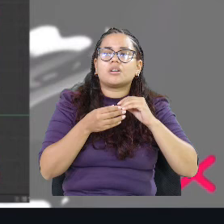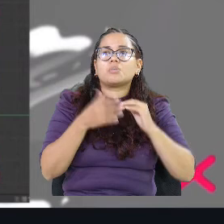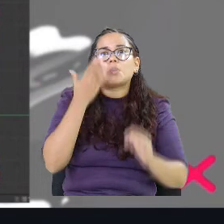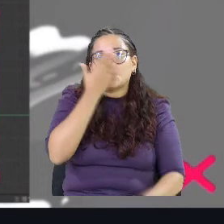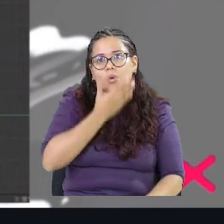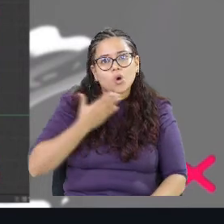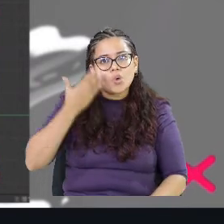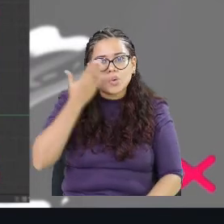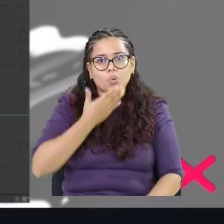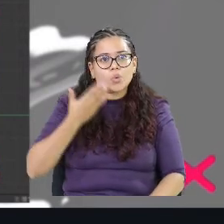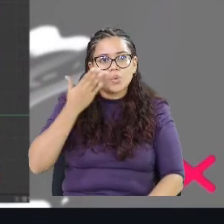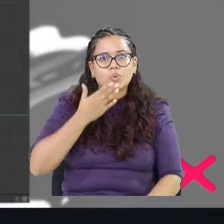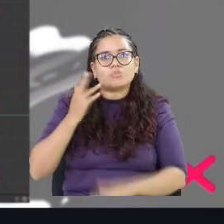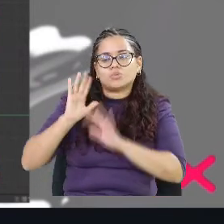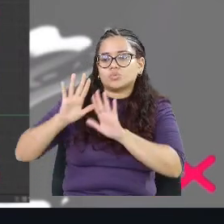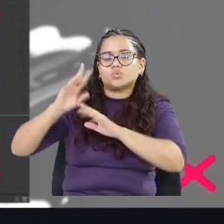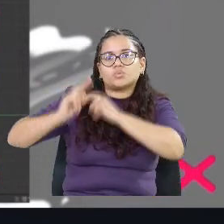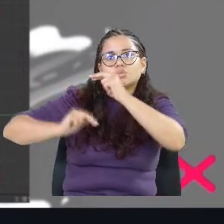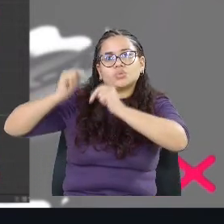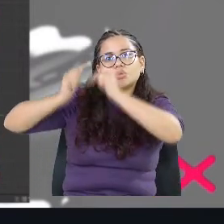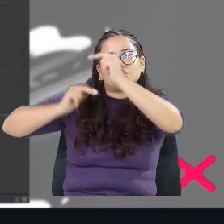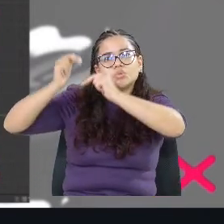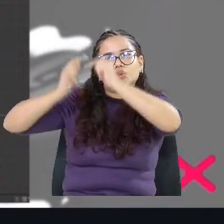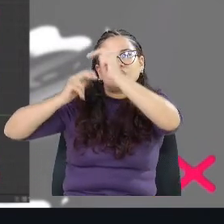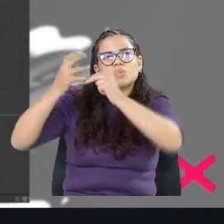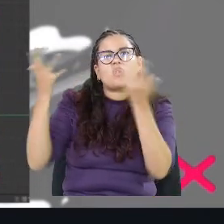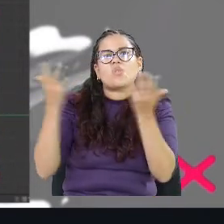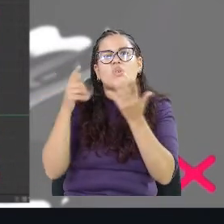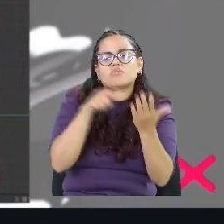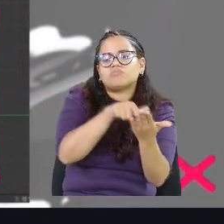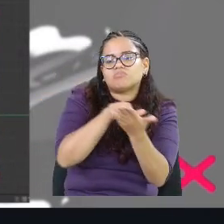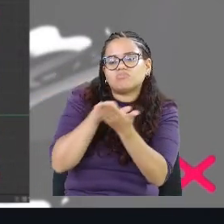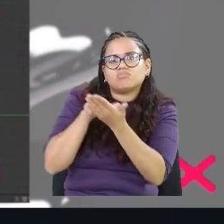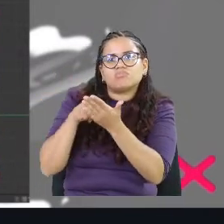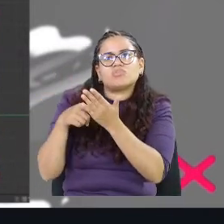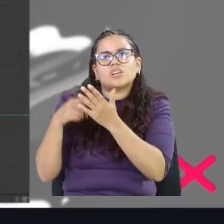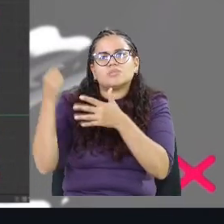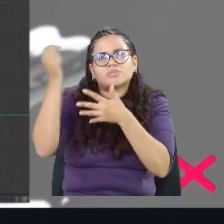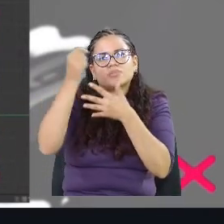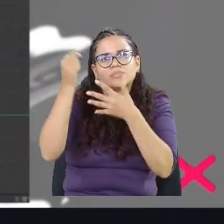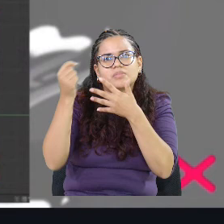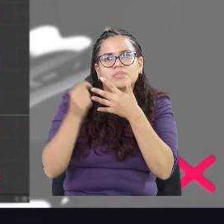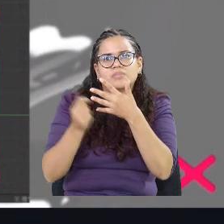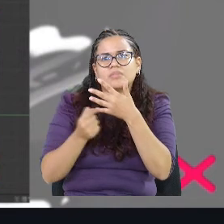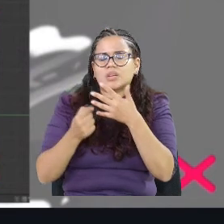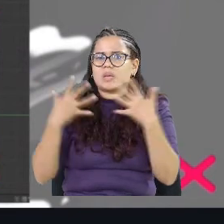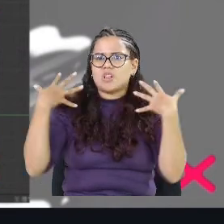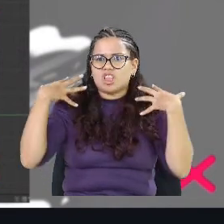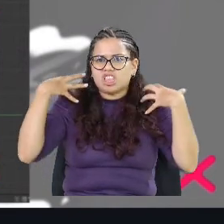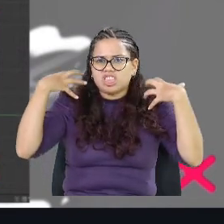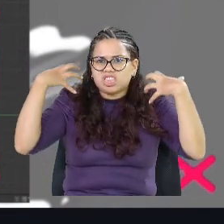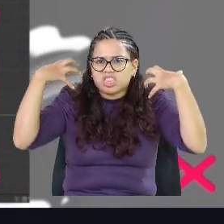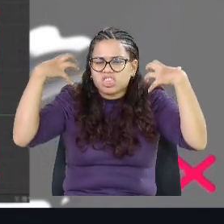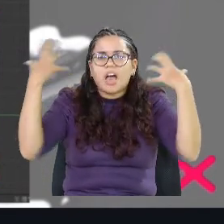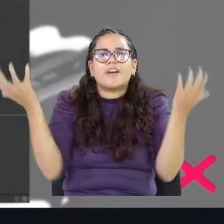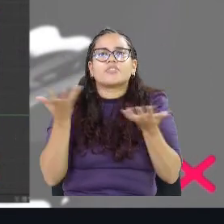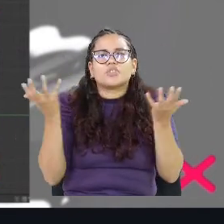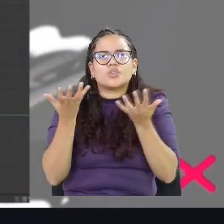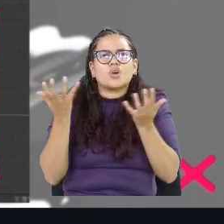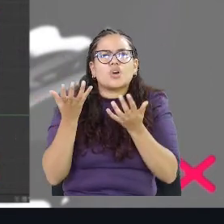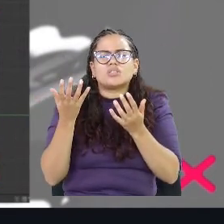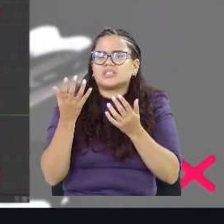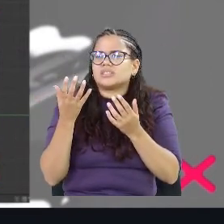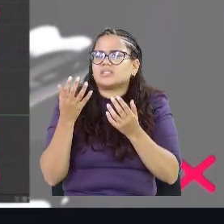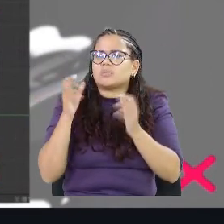simulaciones estructurales para identificar en dónde son los puntos donde hay estrés, cómo podemos mejorarlo